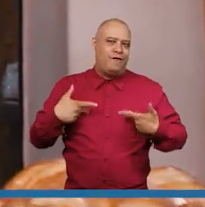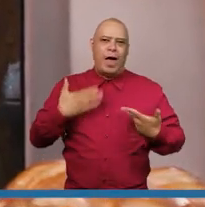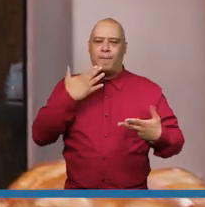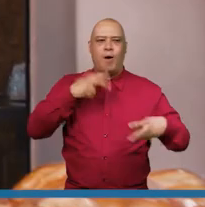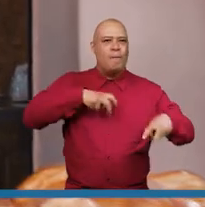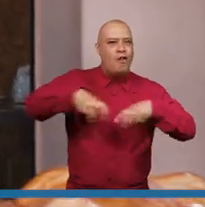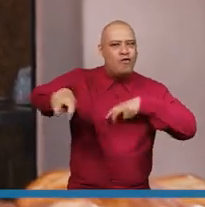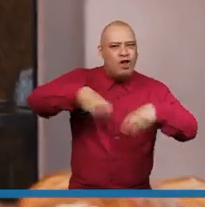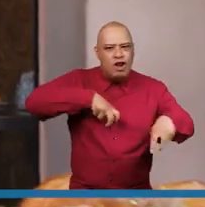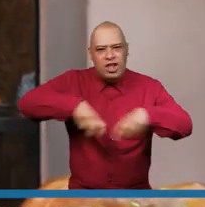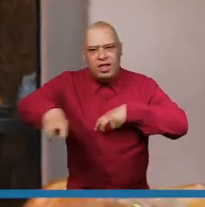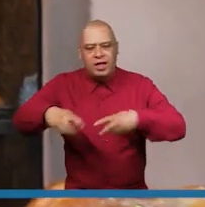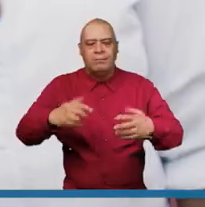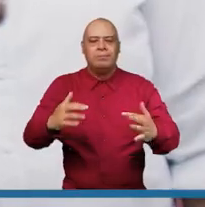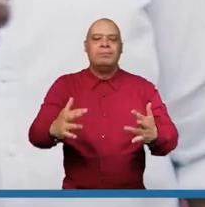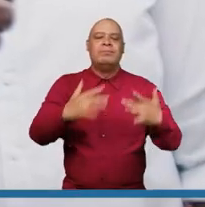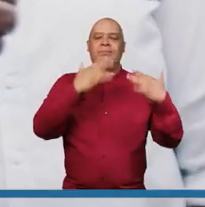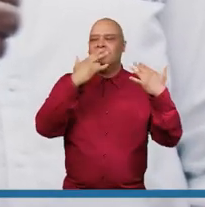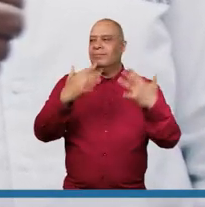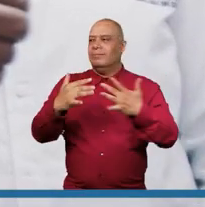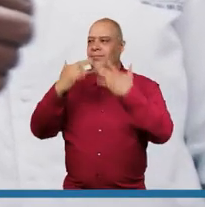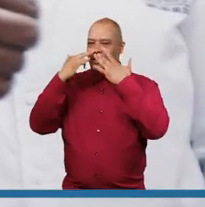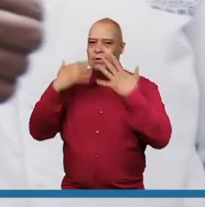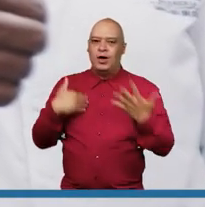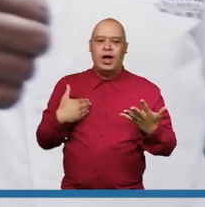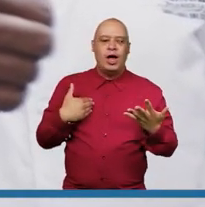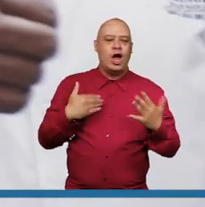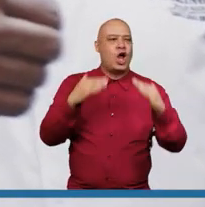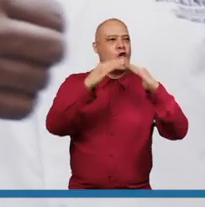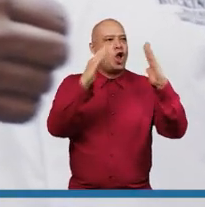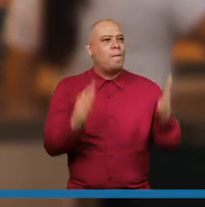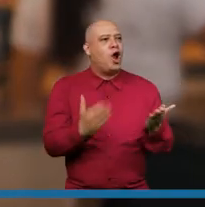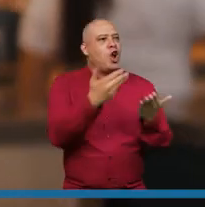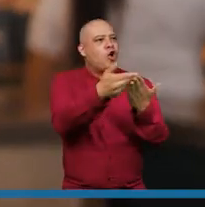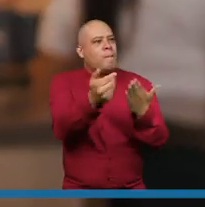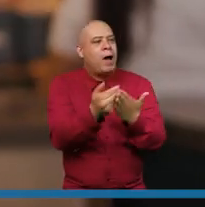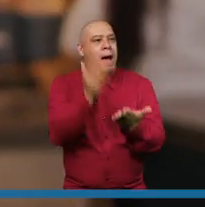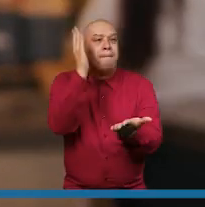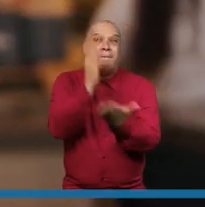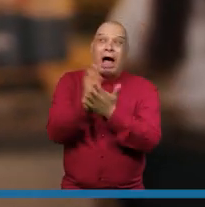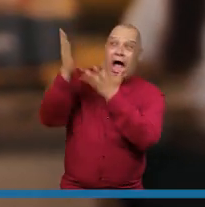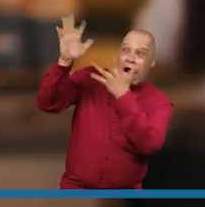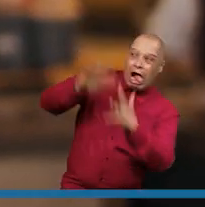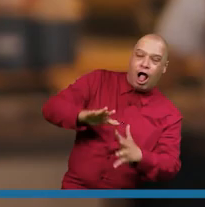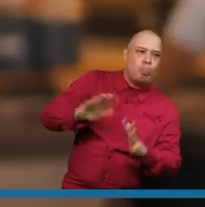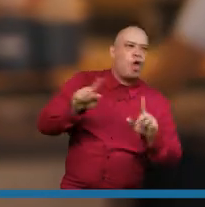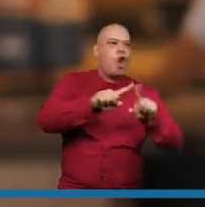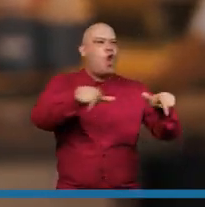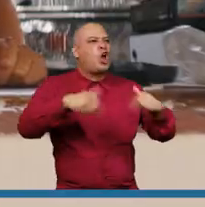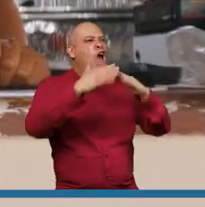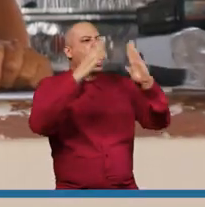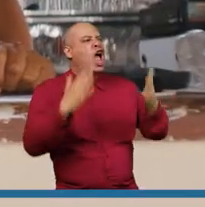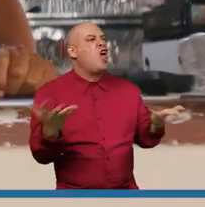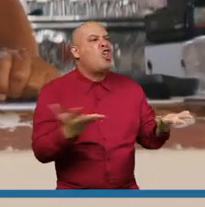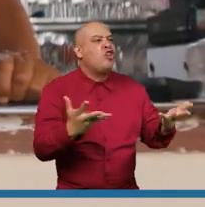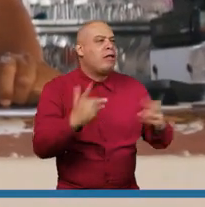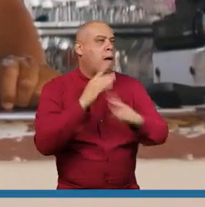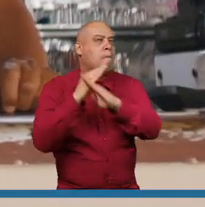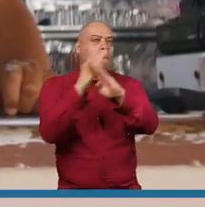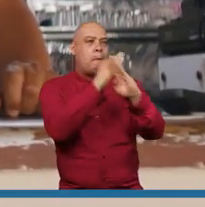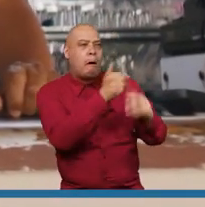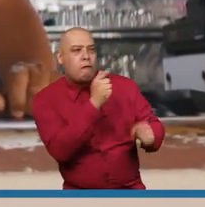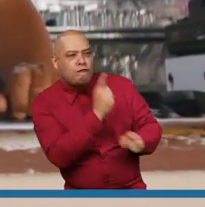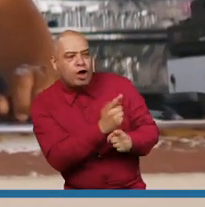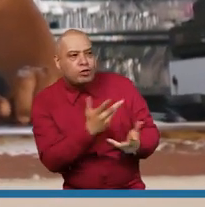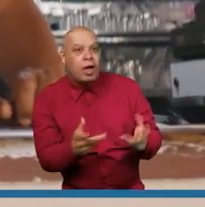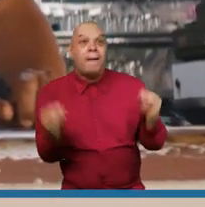muy personales. Cómo moverse, el aire que se respira, dónde comprar una vivienda que no enfrente un riesgo